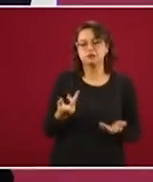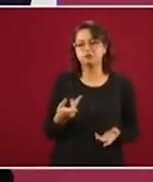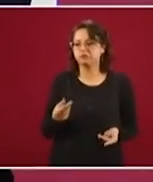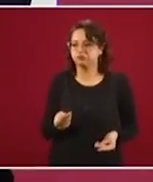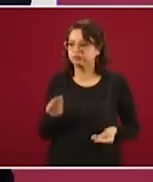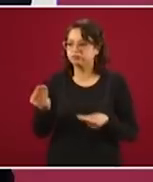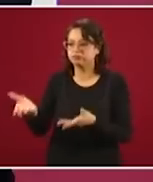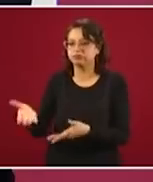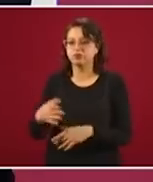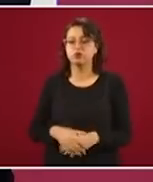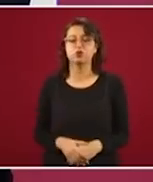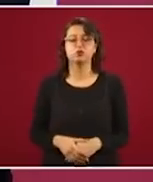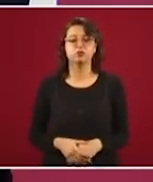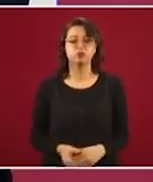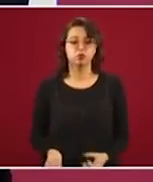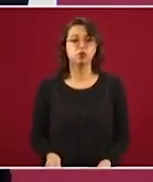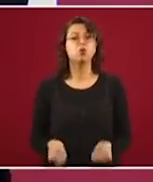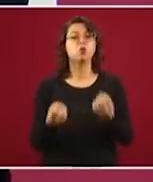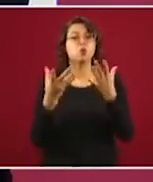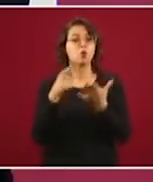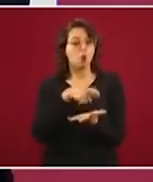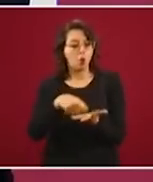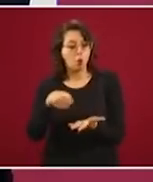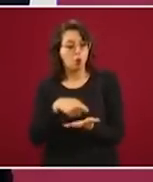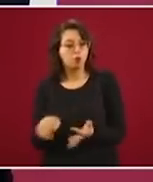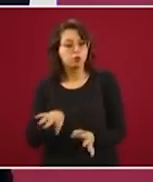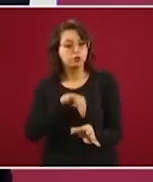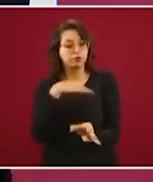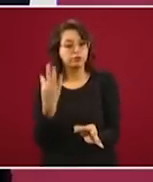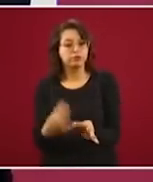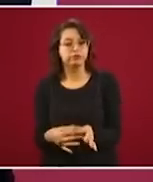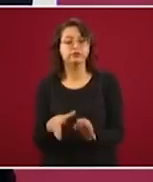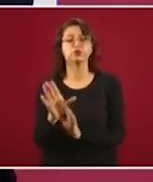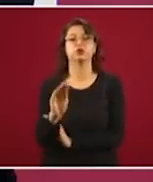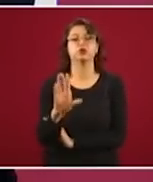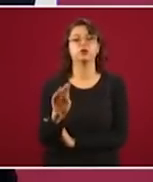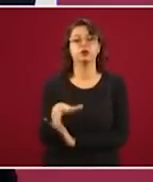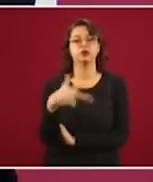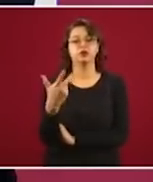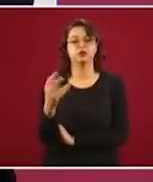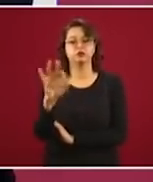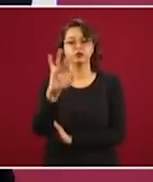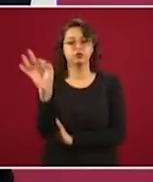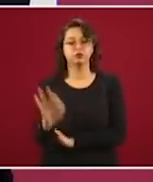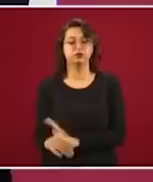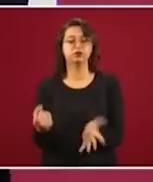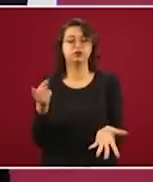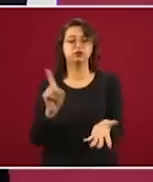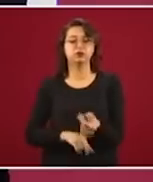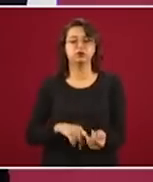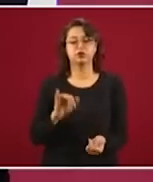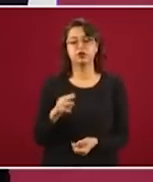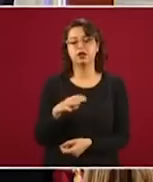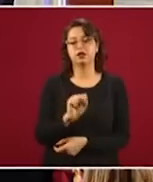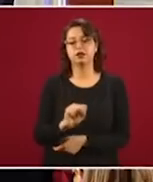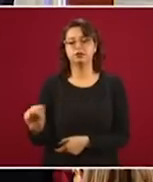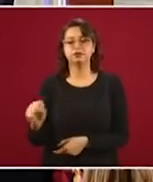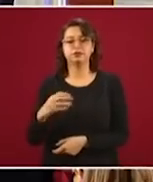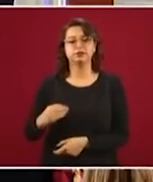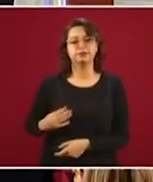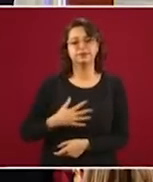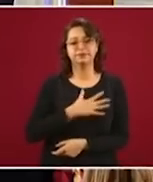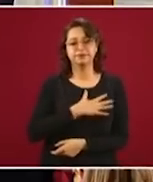proporciona. 98% de recetas surtidas en el régimen IMSS-Bienestar. Ahora, seguimos